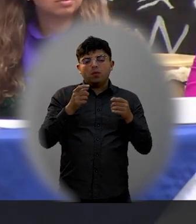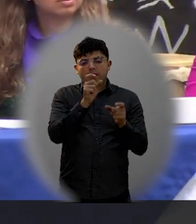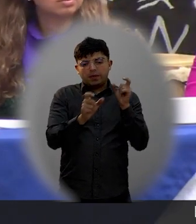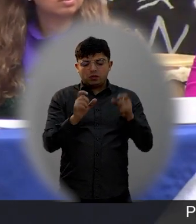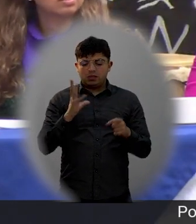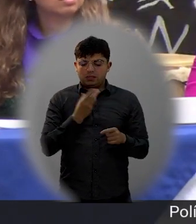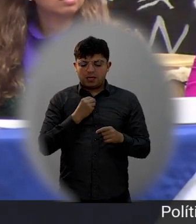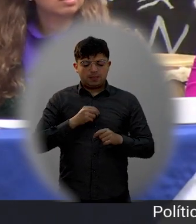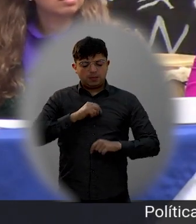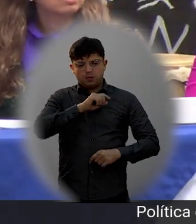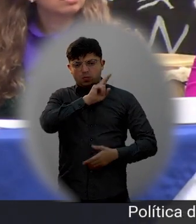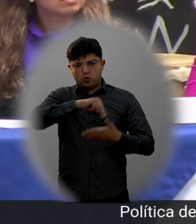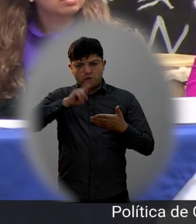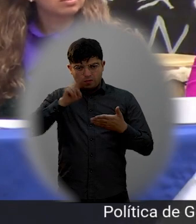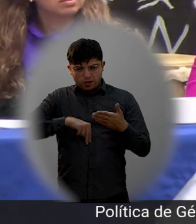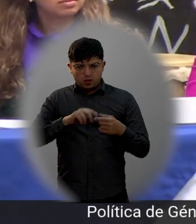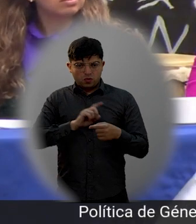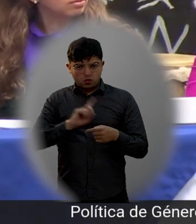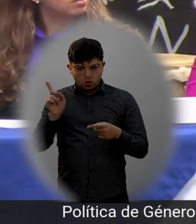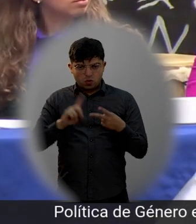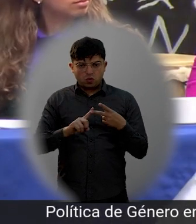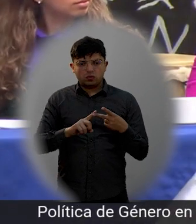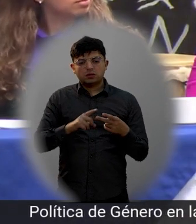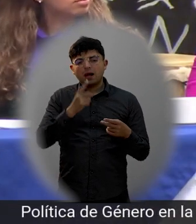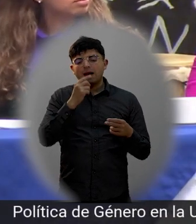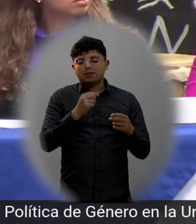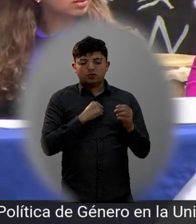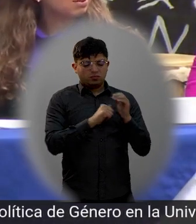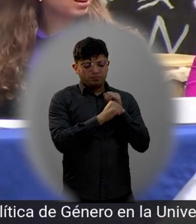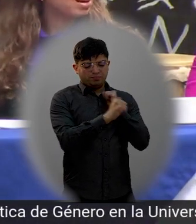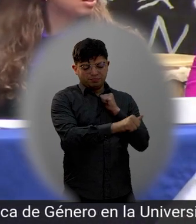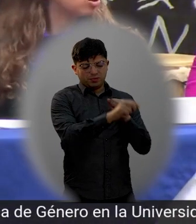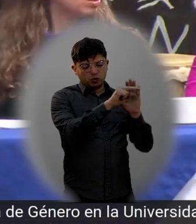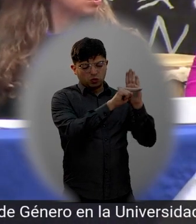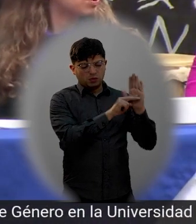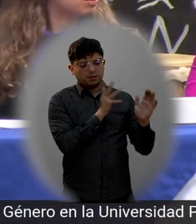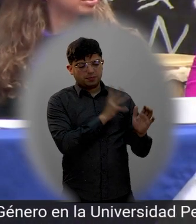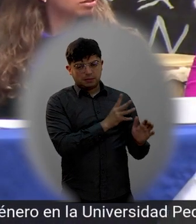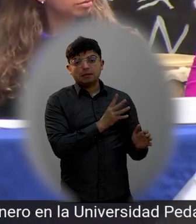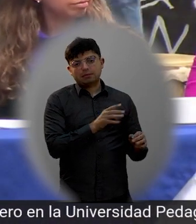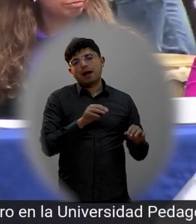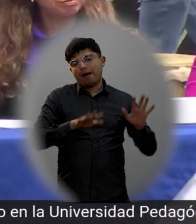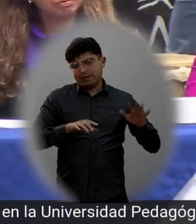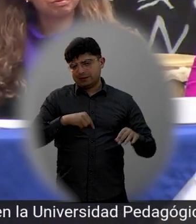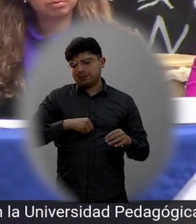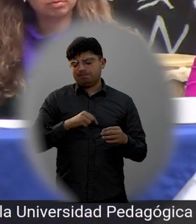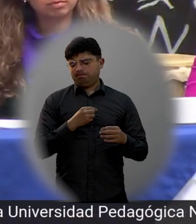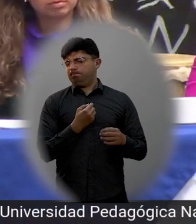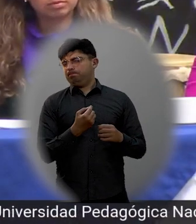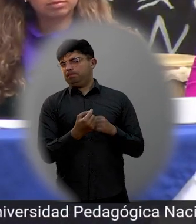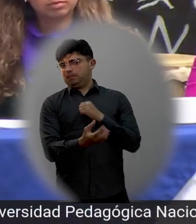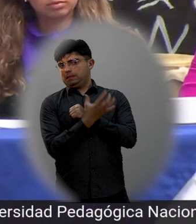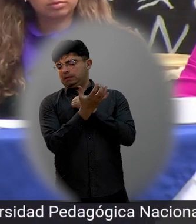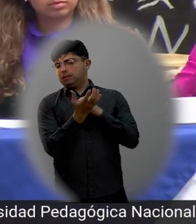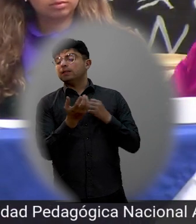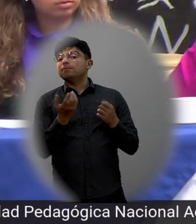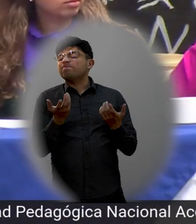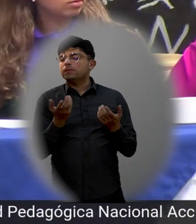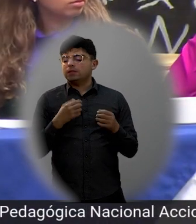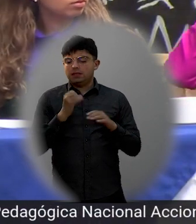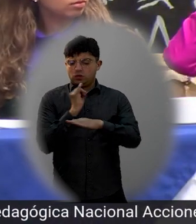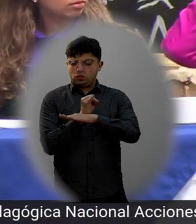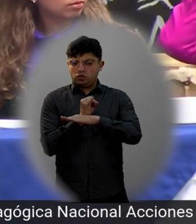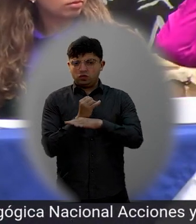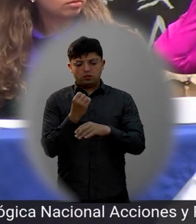personas trans, como me cago en tus pronombres, cosas así. Y además la institución lo que hace es como desconocer este ejercicio que se hizo de